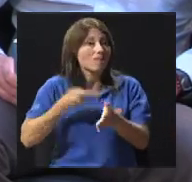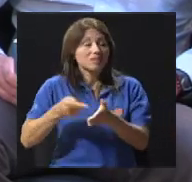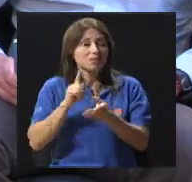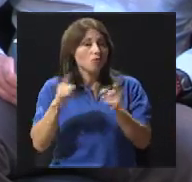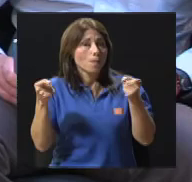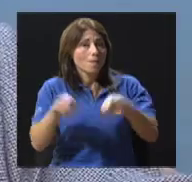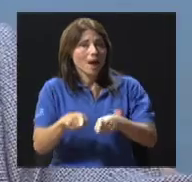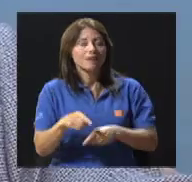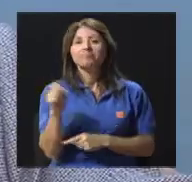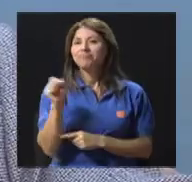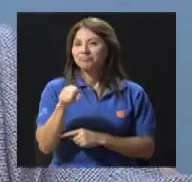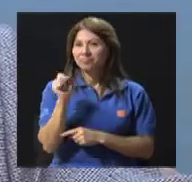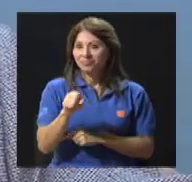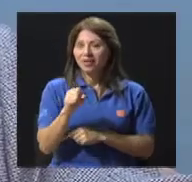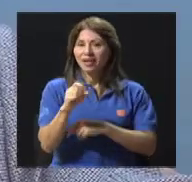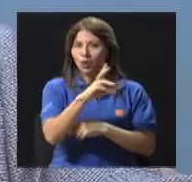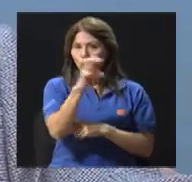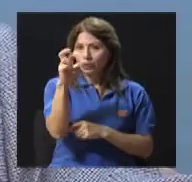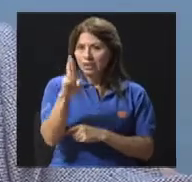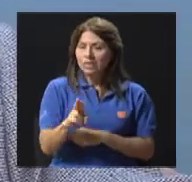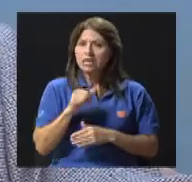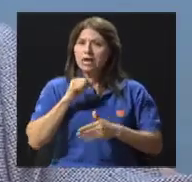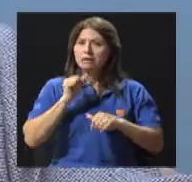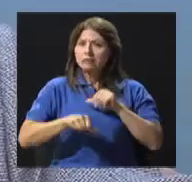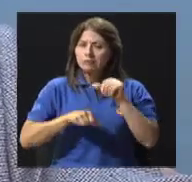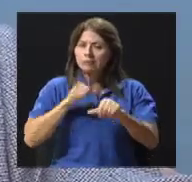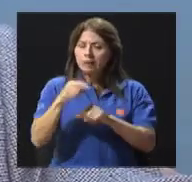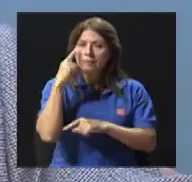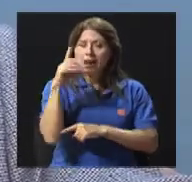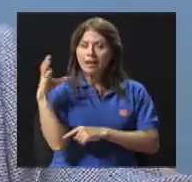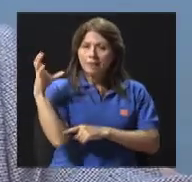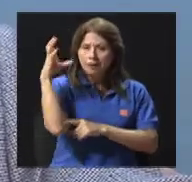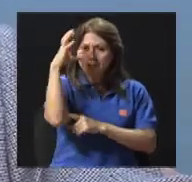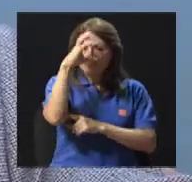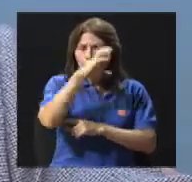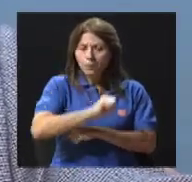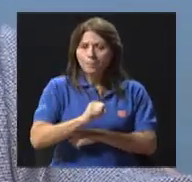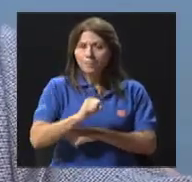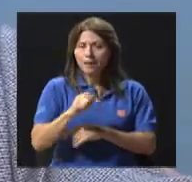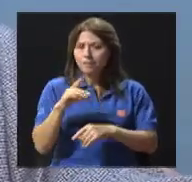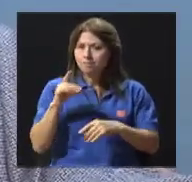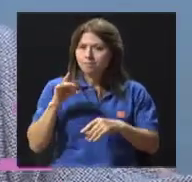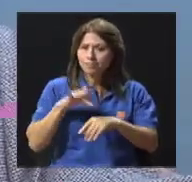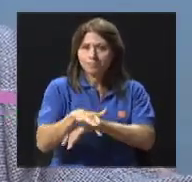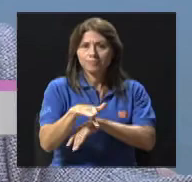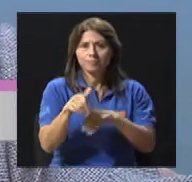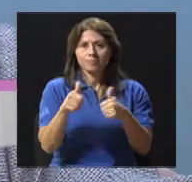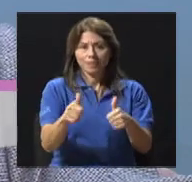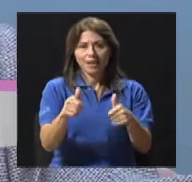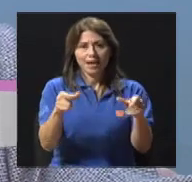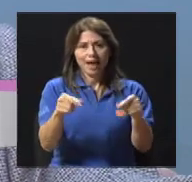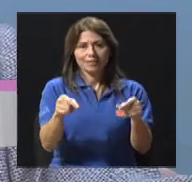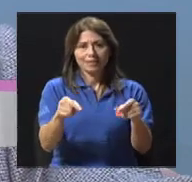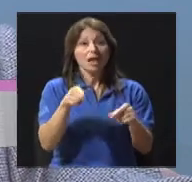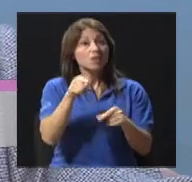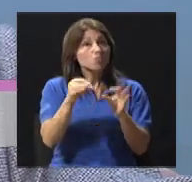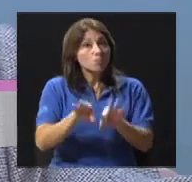da, ¿verdad? Sí, el país ha hecho grandes esfuerzos a fin de detectar tempranamente el cáncer, que esa es la clave, ¿verdad?